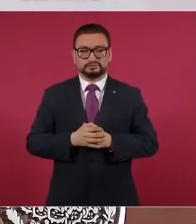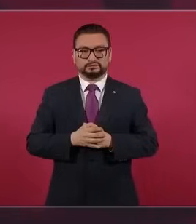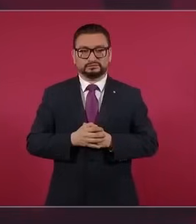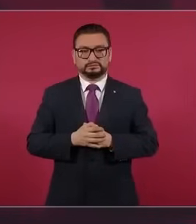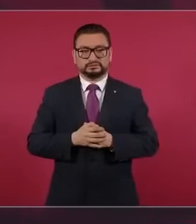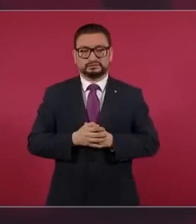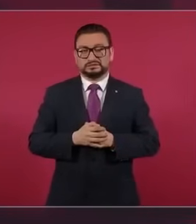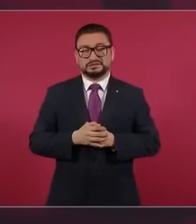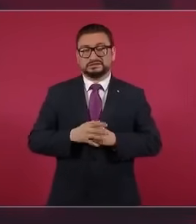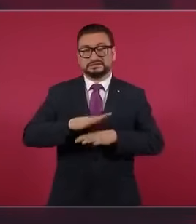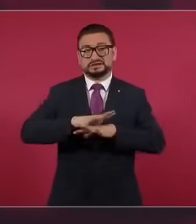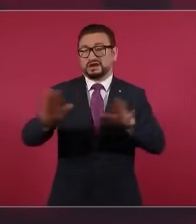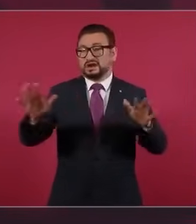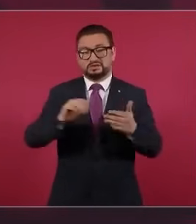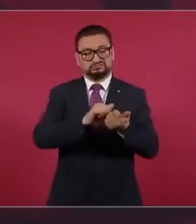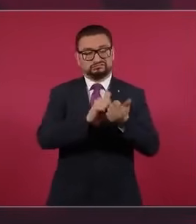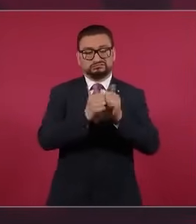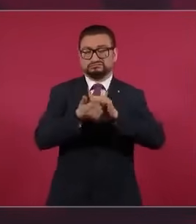No podrán.